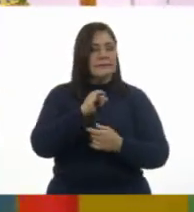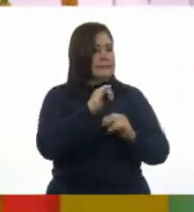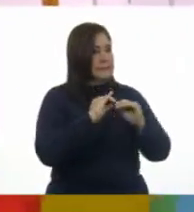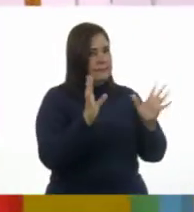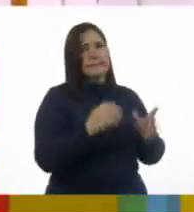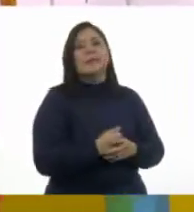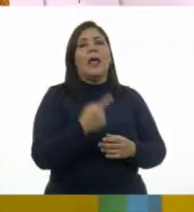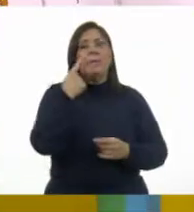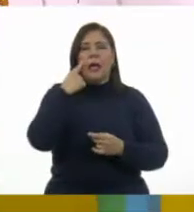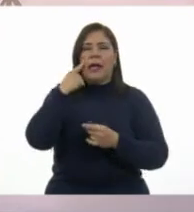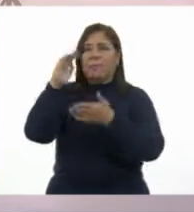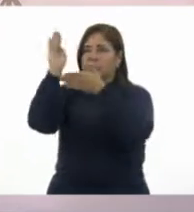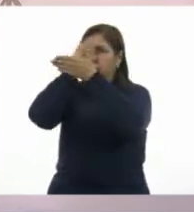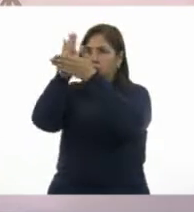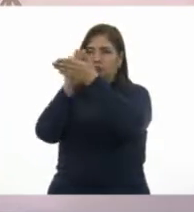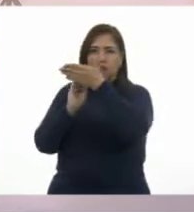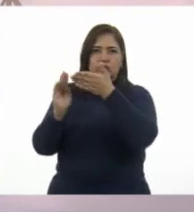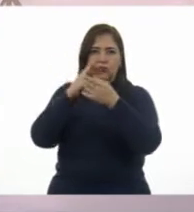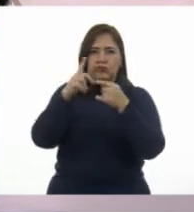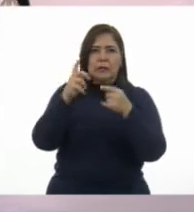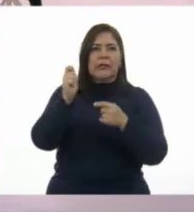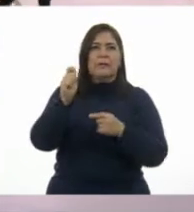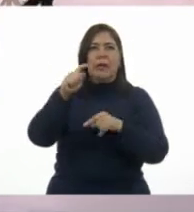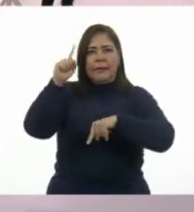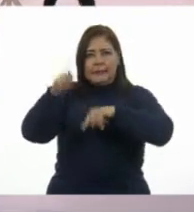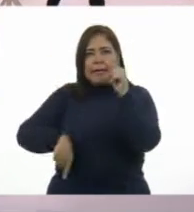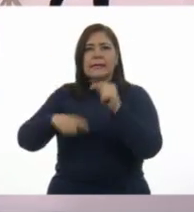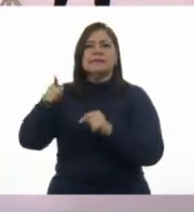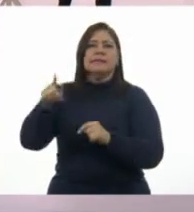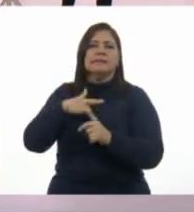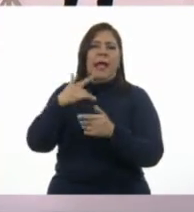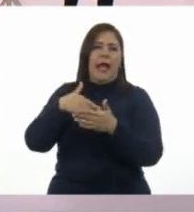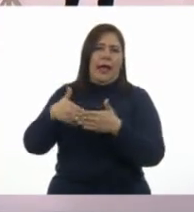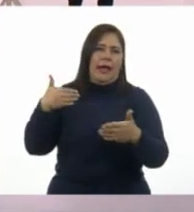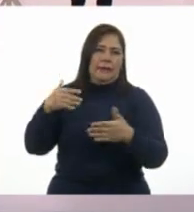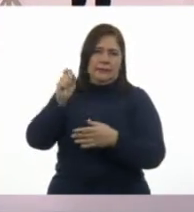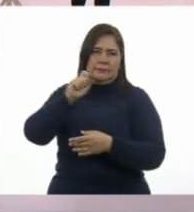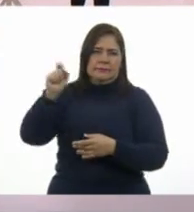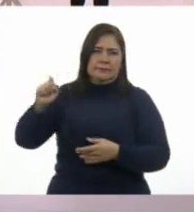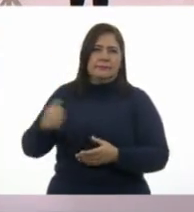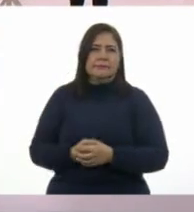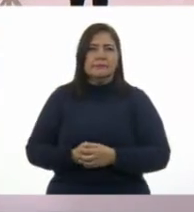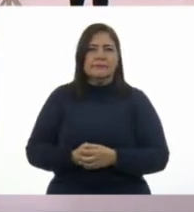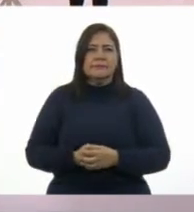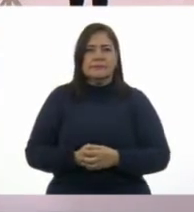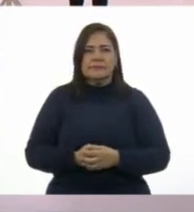vamos a borrar lo que escribimos aquí, primero.